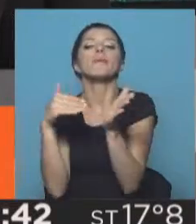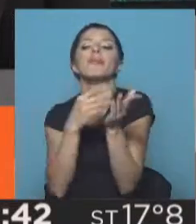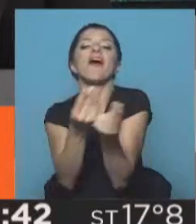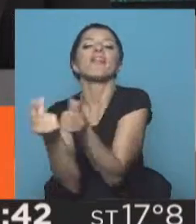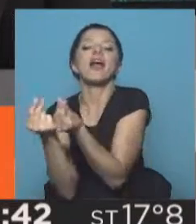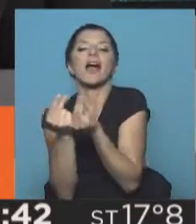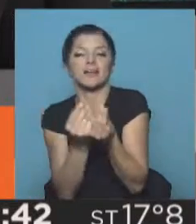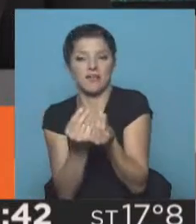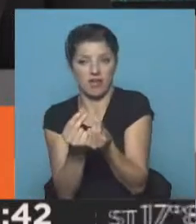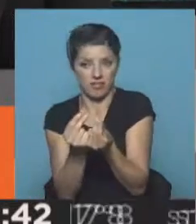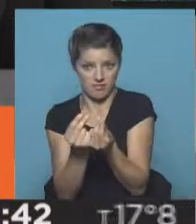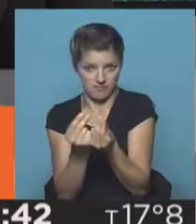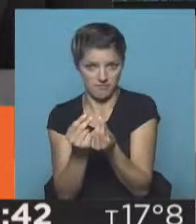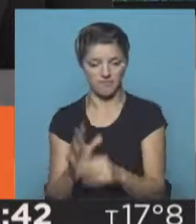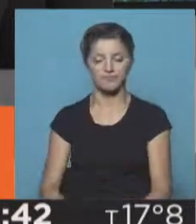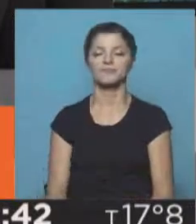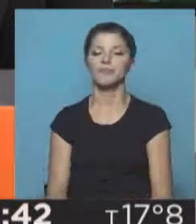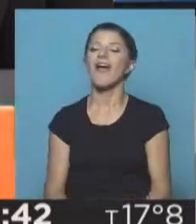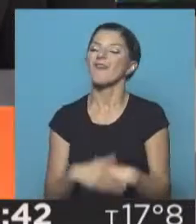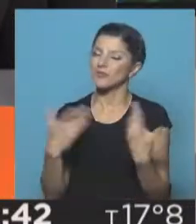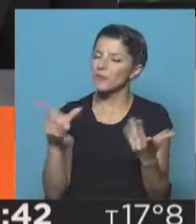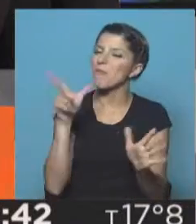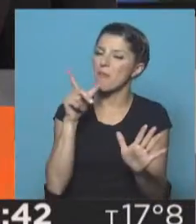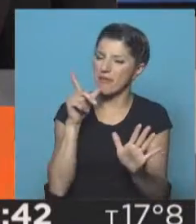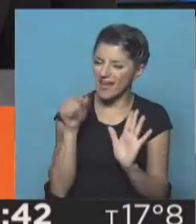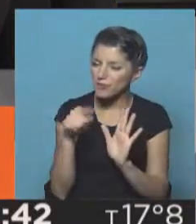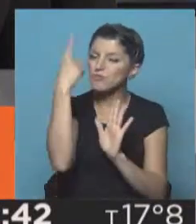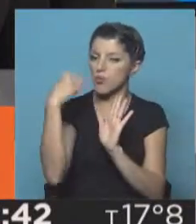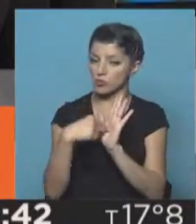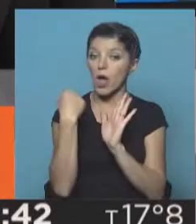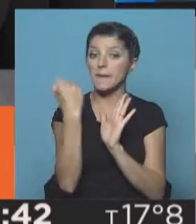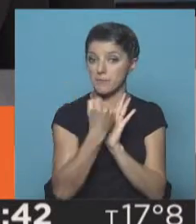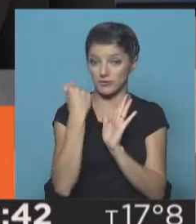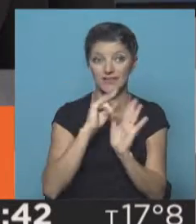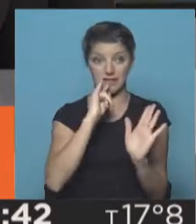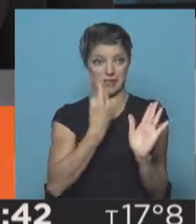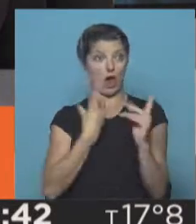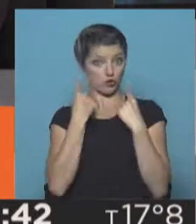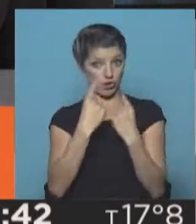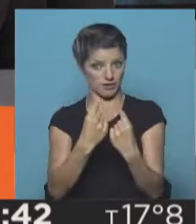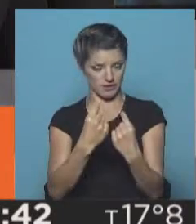manejo macroeconómico. Entonces, me parece que ahí hay un elemento importante de autocrítica.